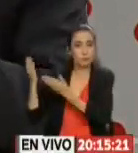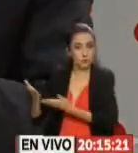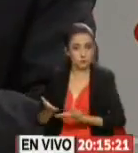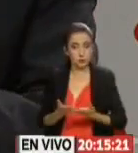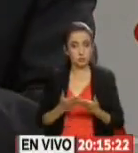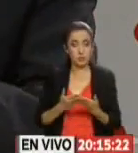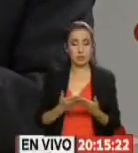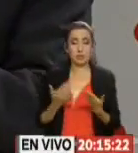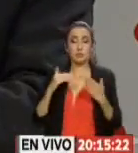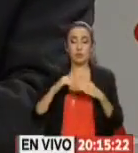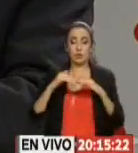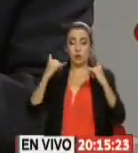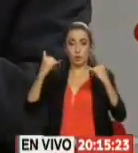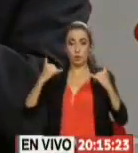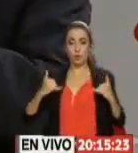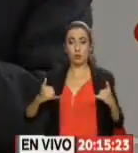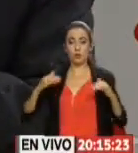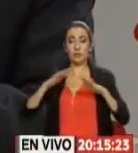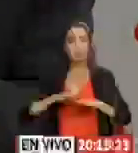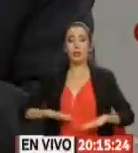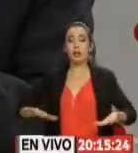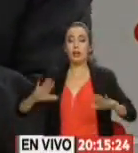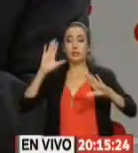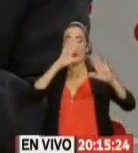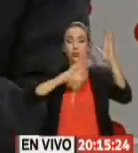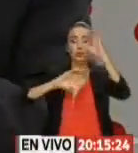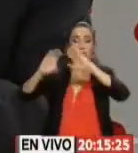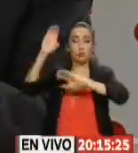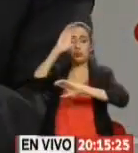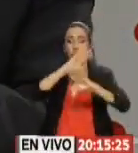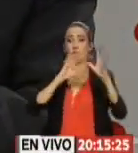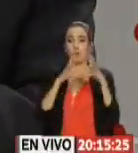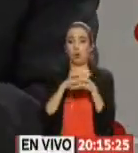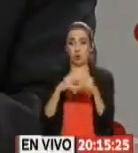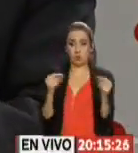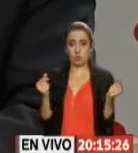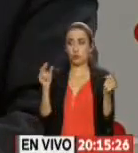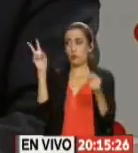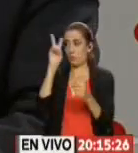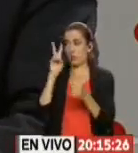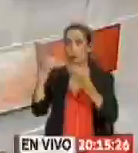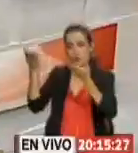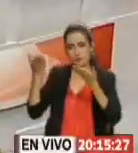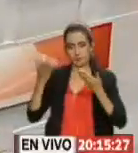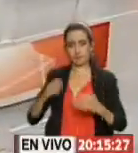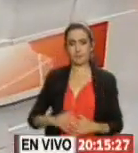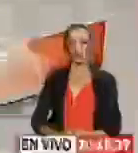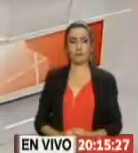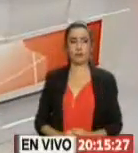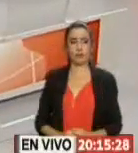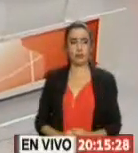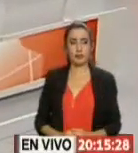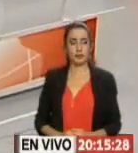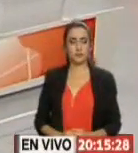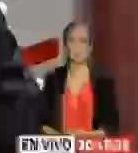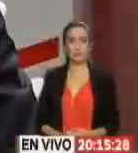puedan coadyuvar en la búsqueda de una solución a la tragedia que vive Venezuela es bienvenida. Ahora, para esta reunión del jueves 28 de